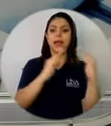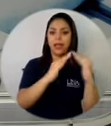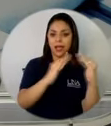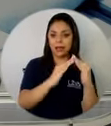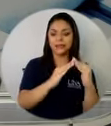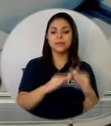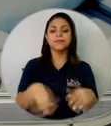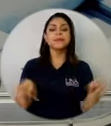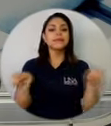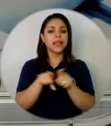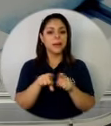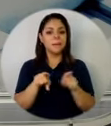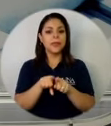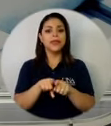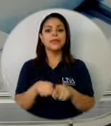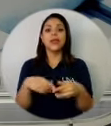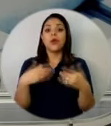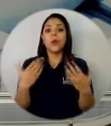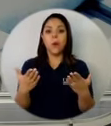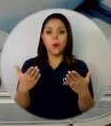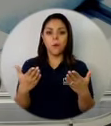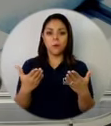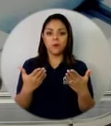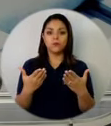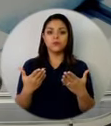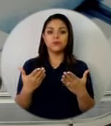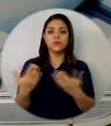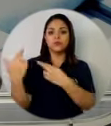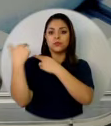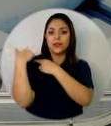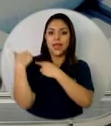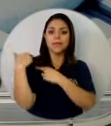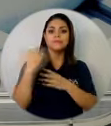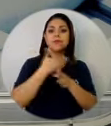el hogar, en cómo se reparten esas